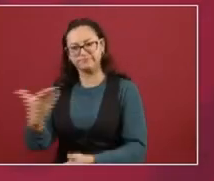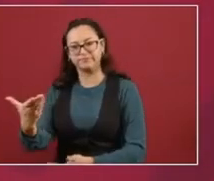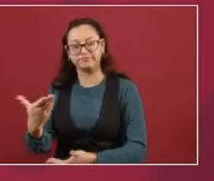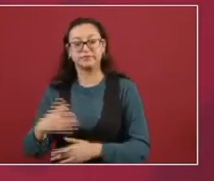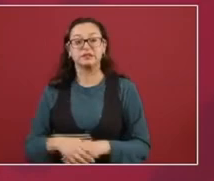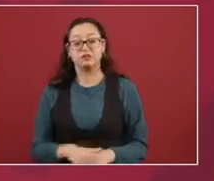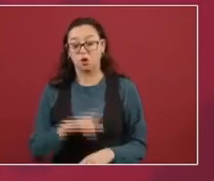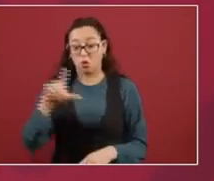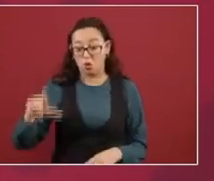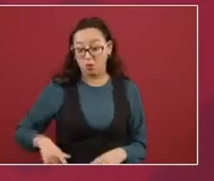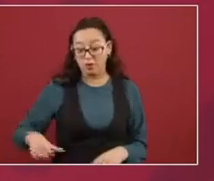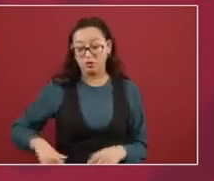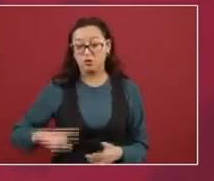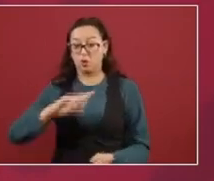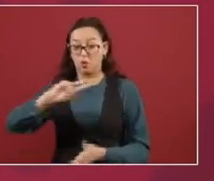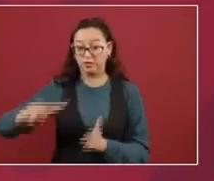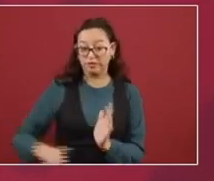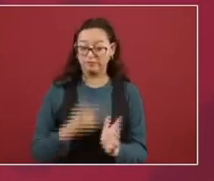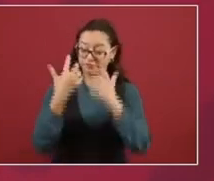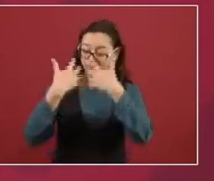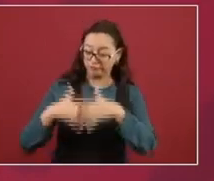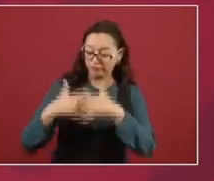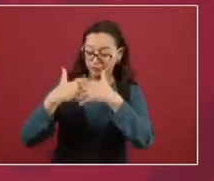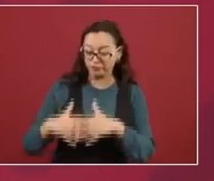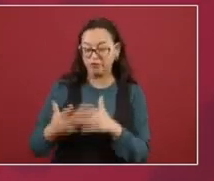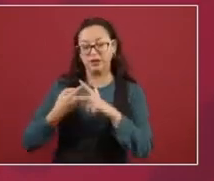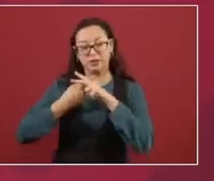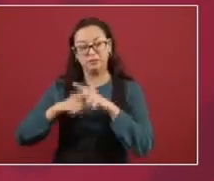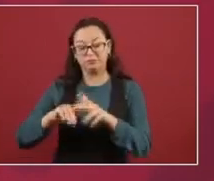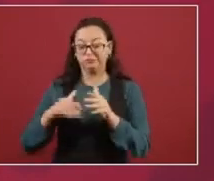echar a andar al gobierno, que camine.